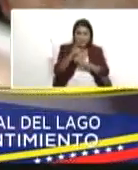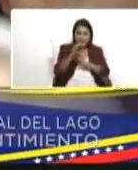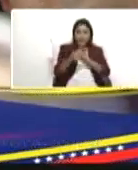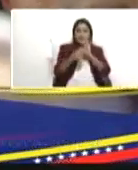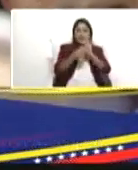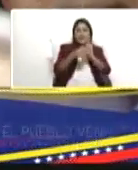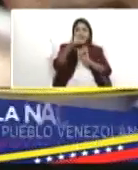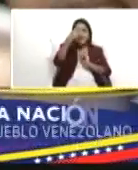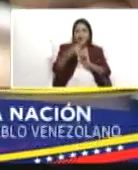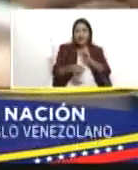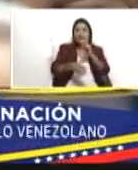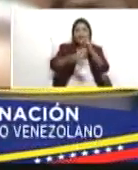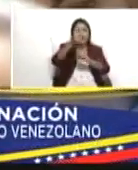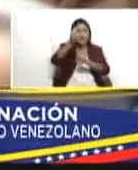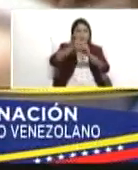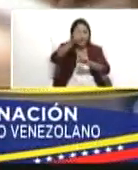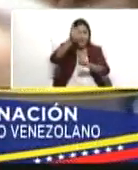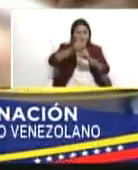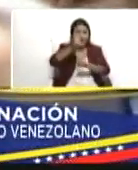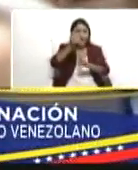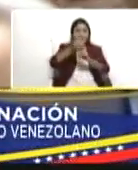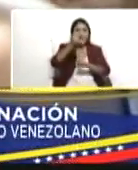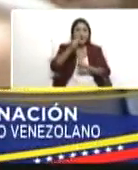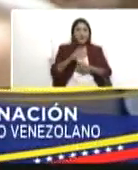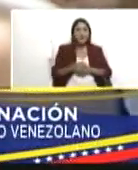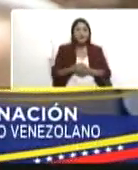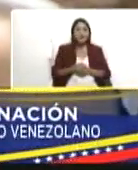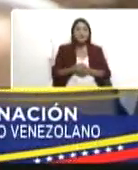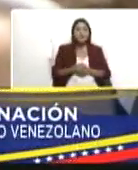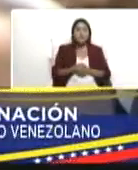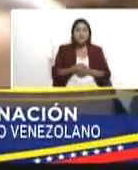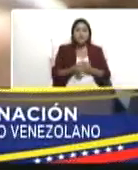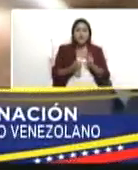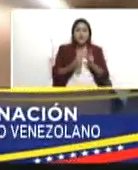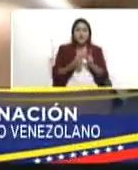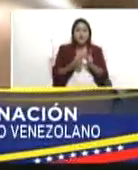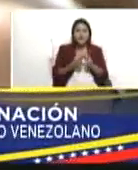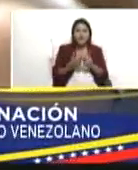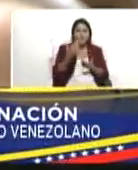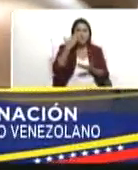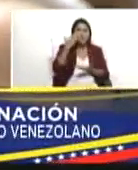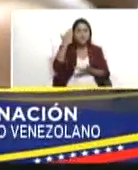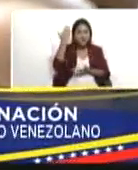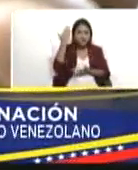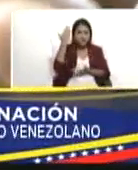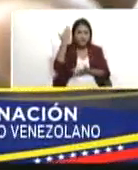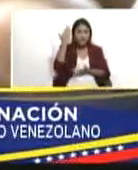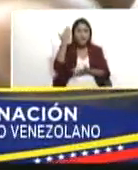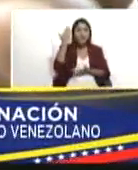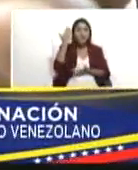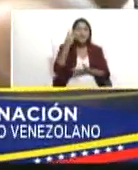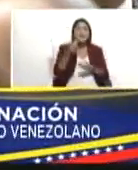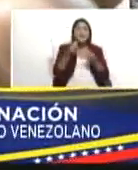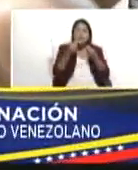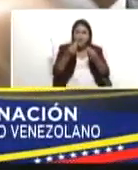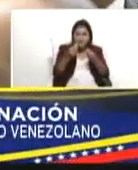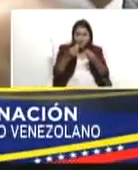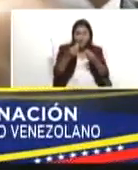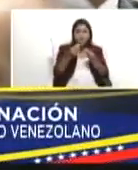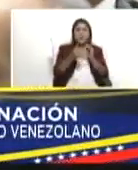logro por parte de nuestro gobierno ante la UNESCO para que se